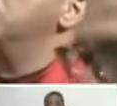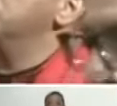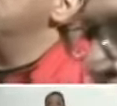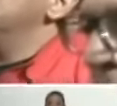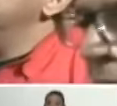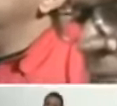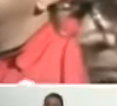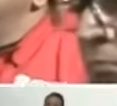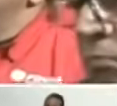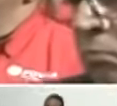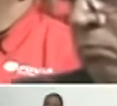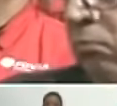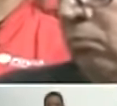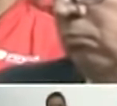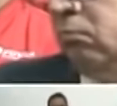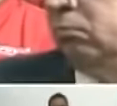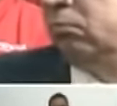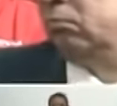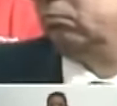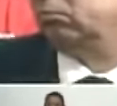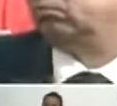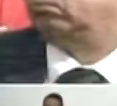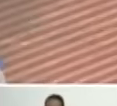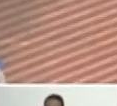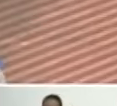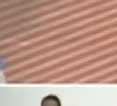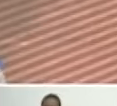Por eso yo le decía al presidente Biden,